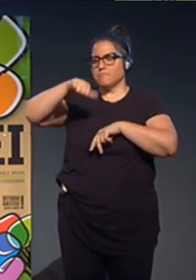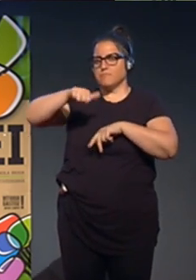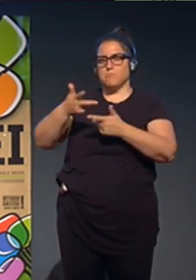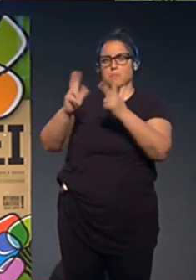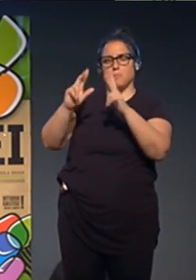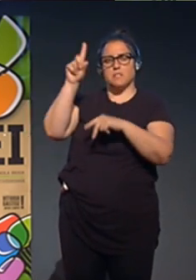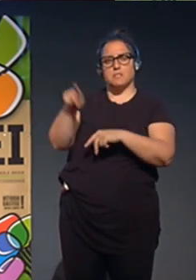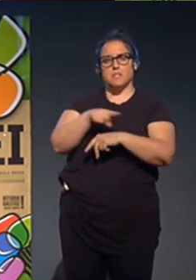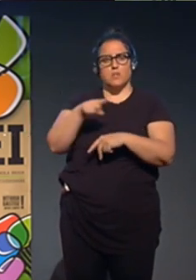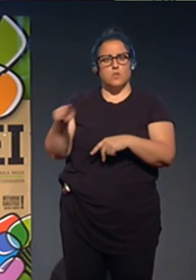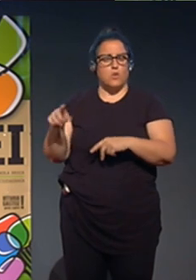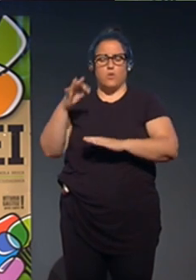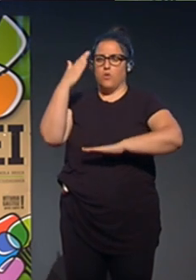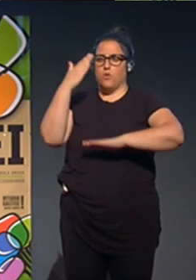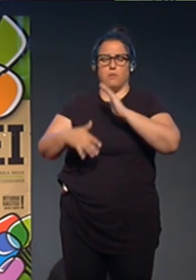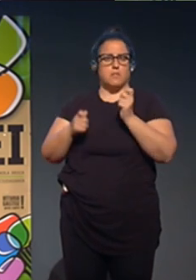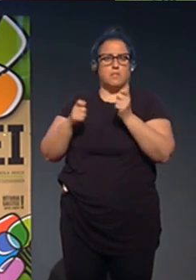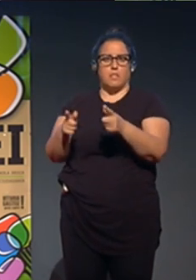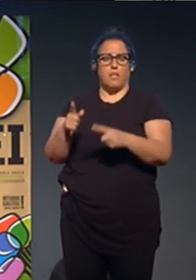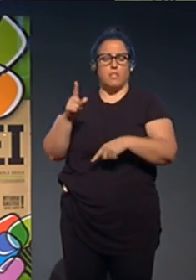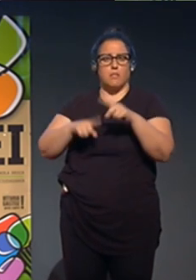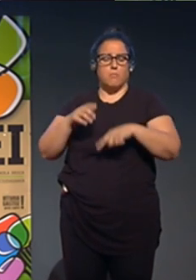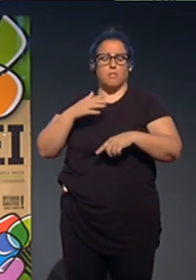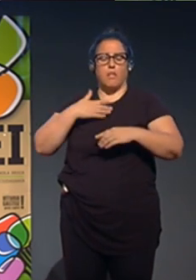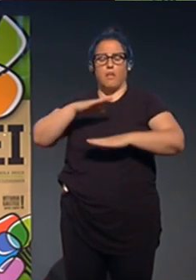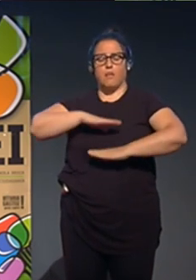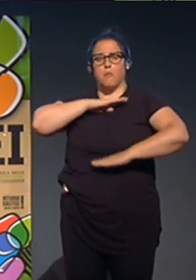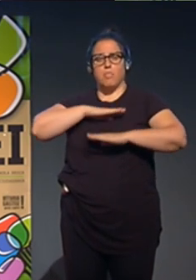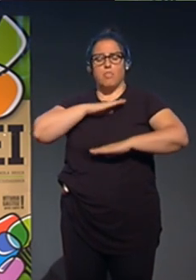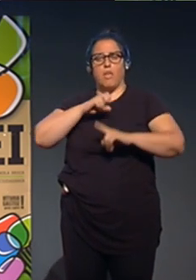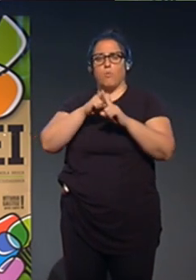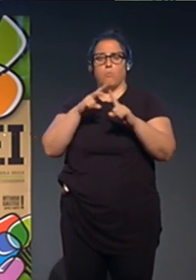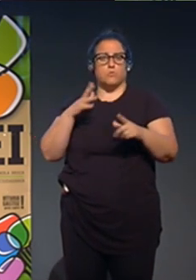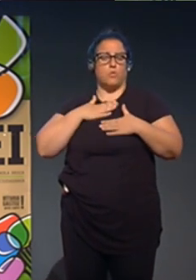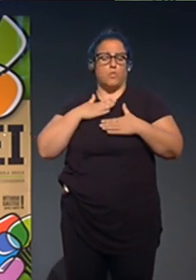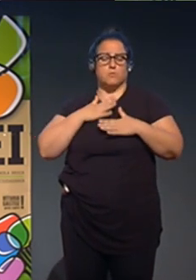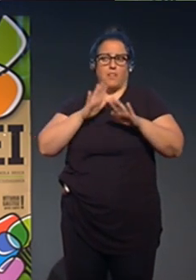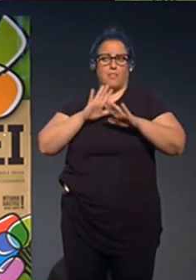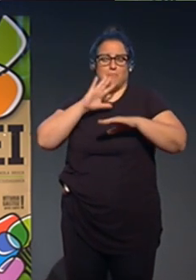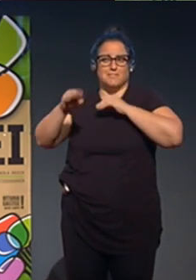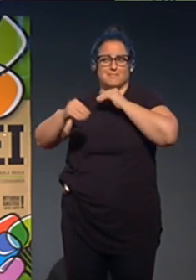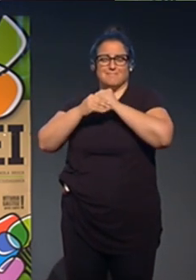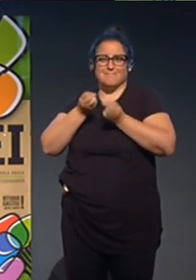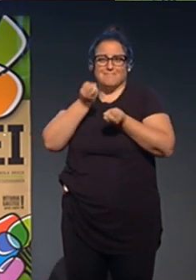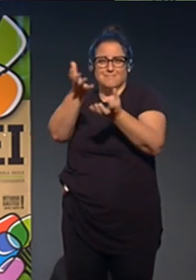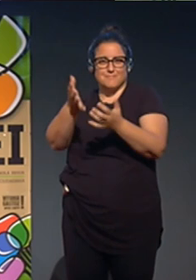cada uno desde su capacidad o desde su punto de vista y bueno era un poco comentar